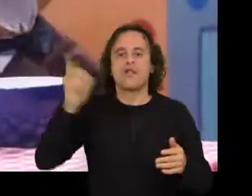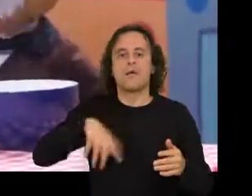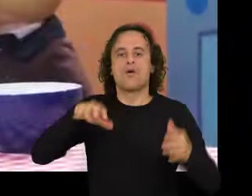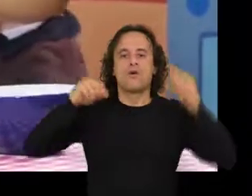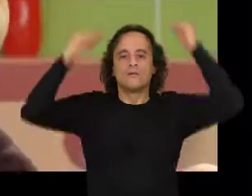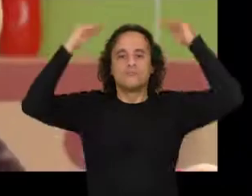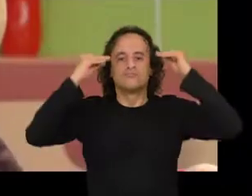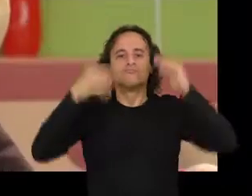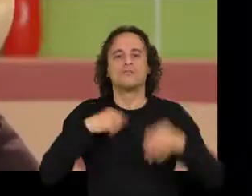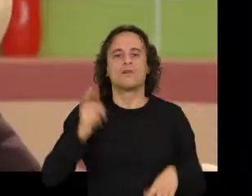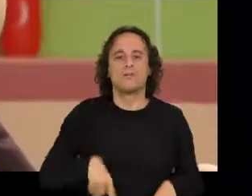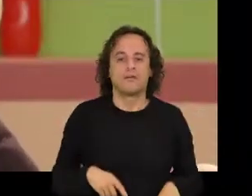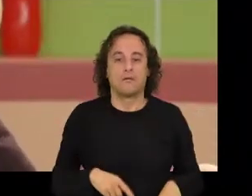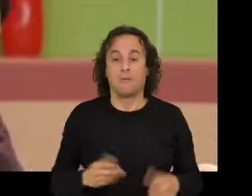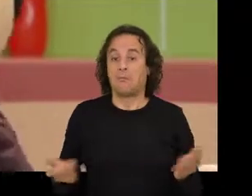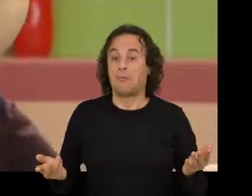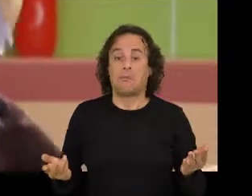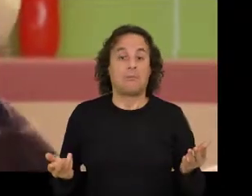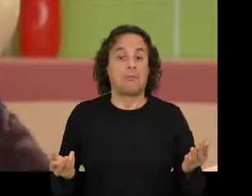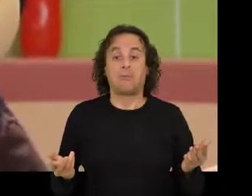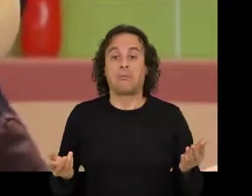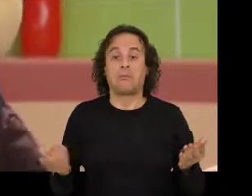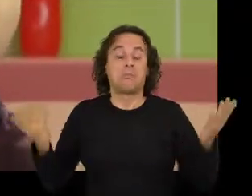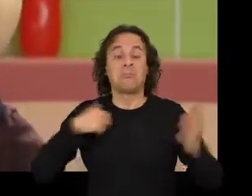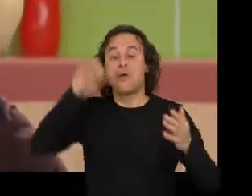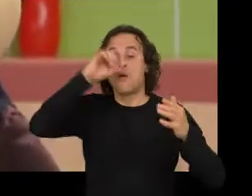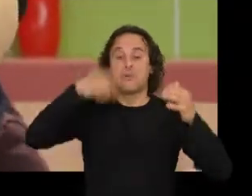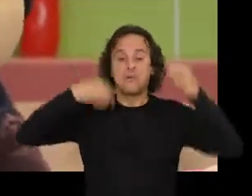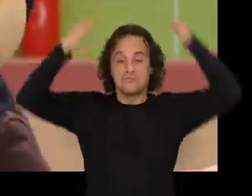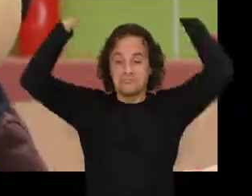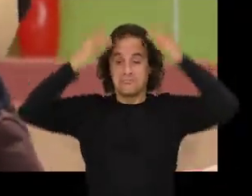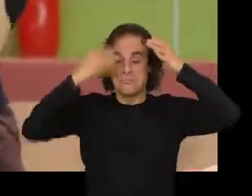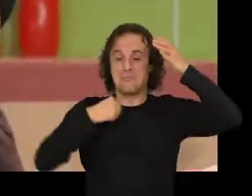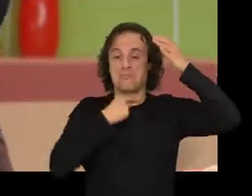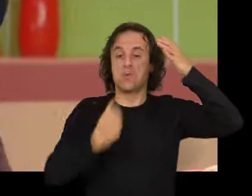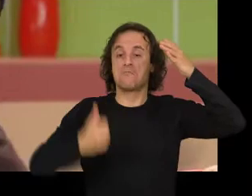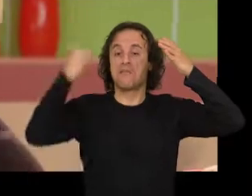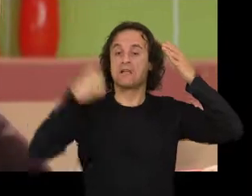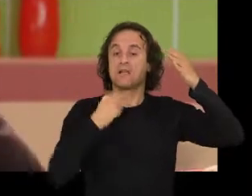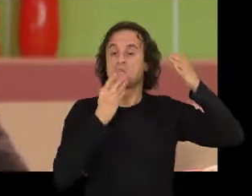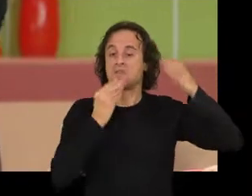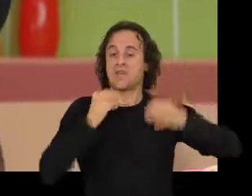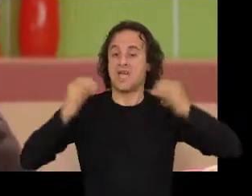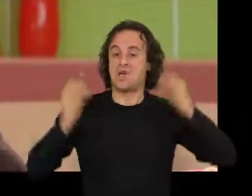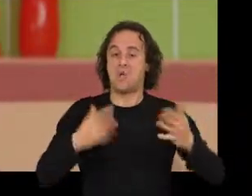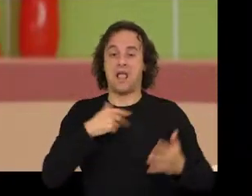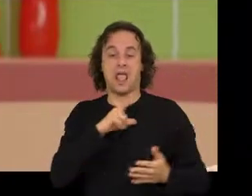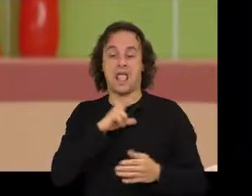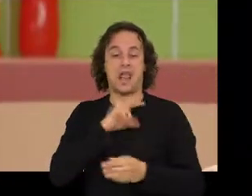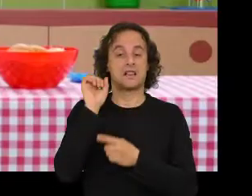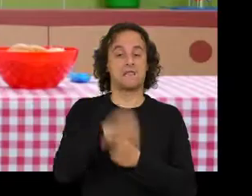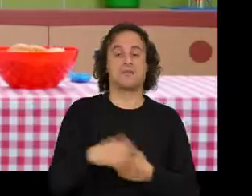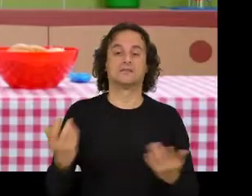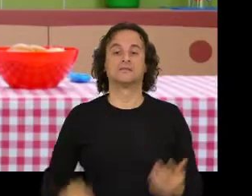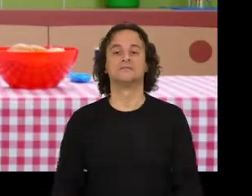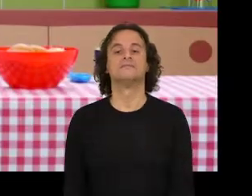poner una. Pues a mí gústame más el sombrero de copa de Manuel Murguía. Es muchísimo más